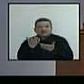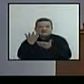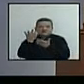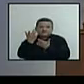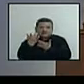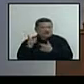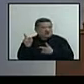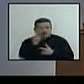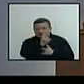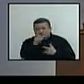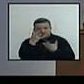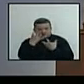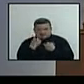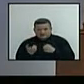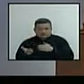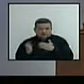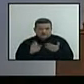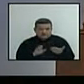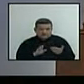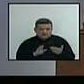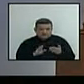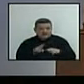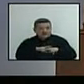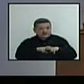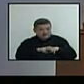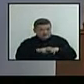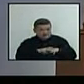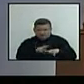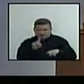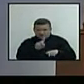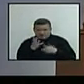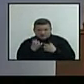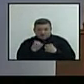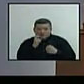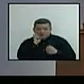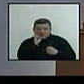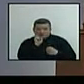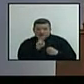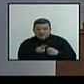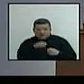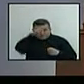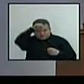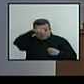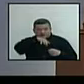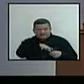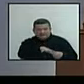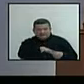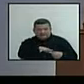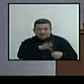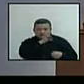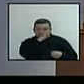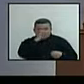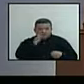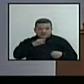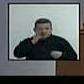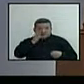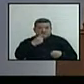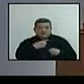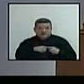quieren morir. Y cuando ven este profeta, este hombre de Dios, lo quieren